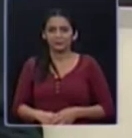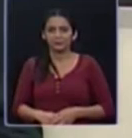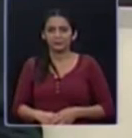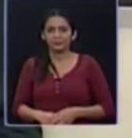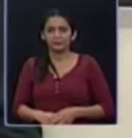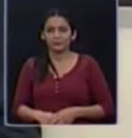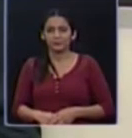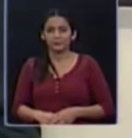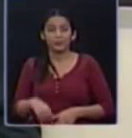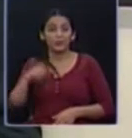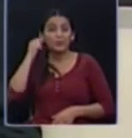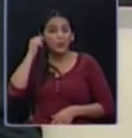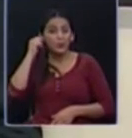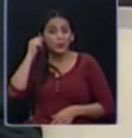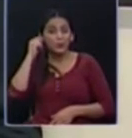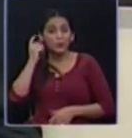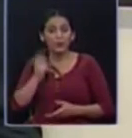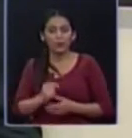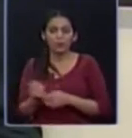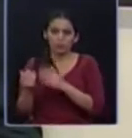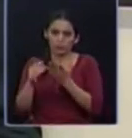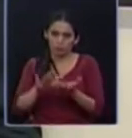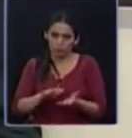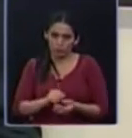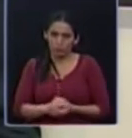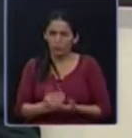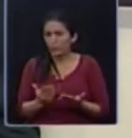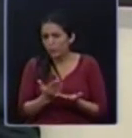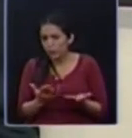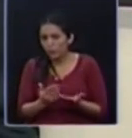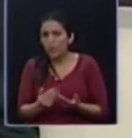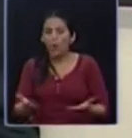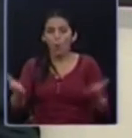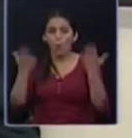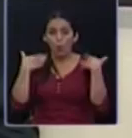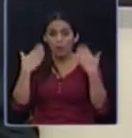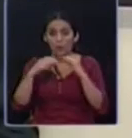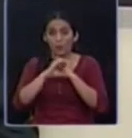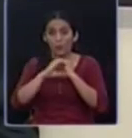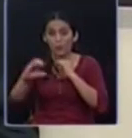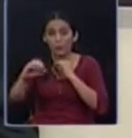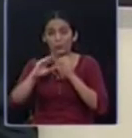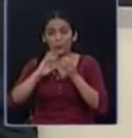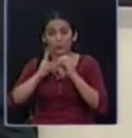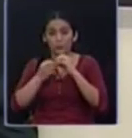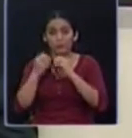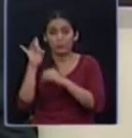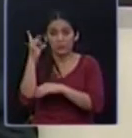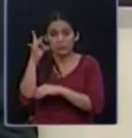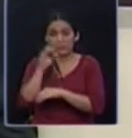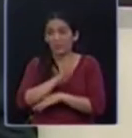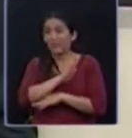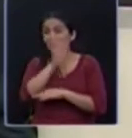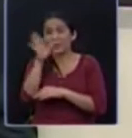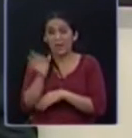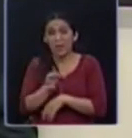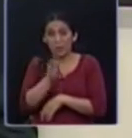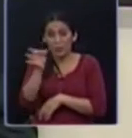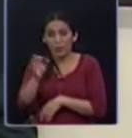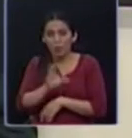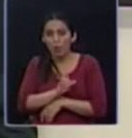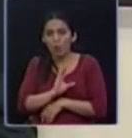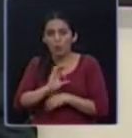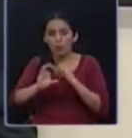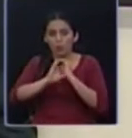Una mujer murió atropellada en el centro de Guayaquil por un bus de la línea 18 que va a Durán. Según quienes se encontraban en el lugar, el chofer de la